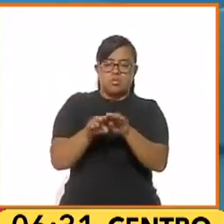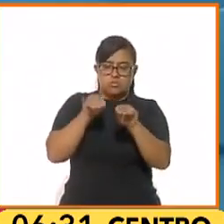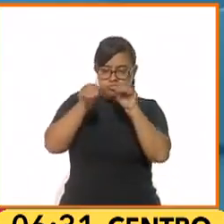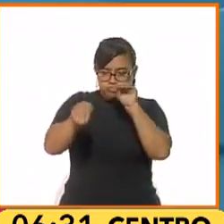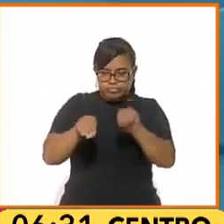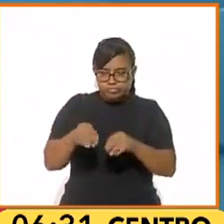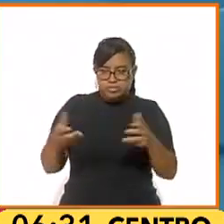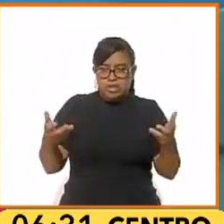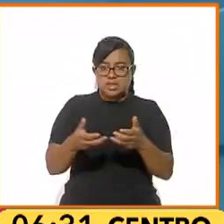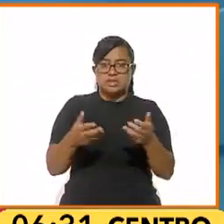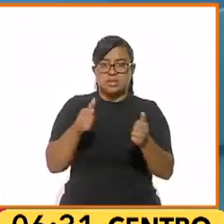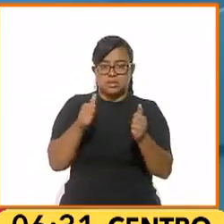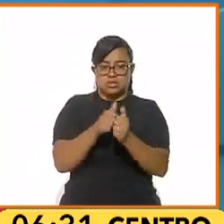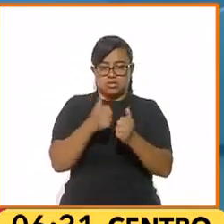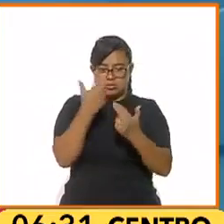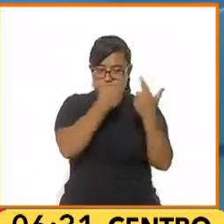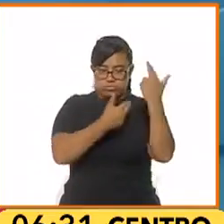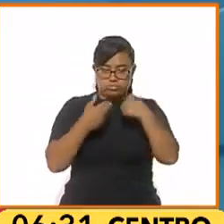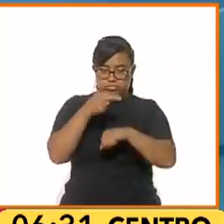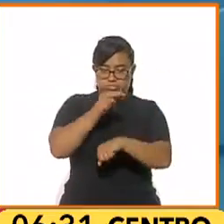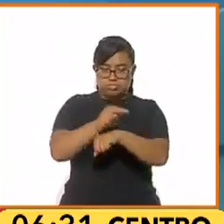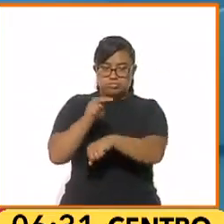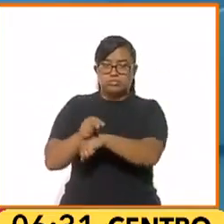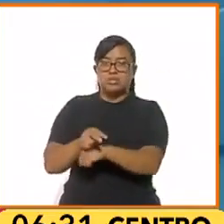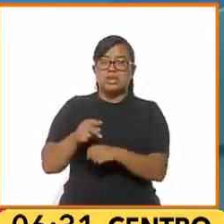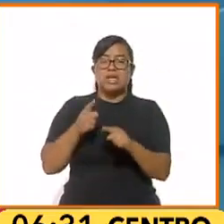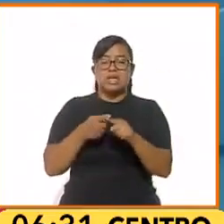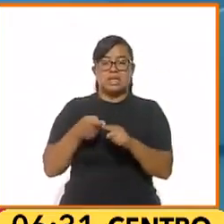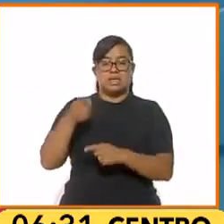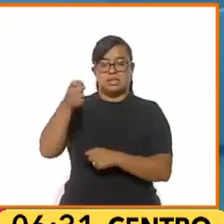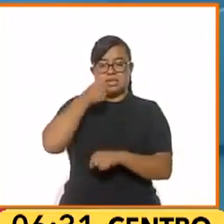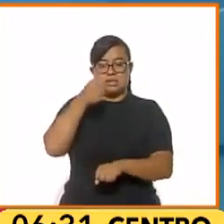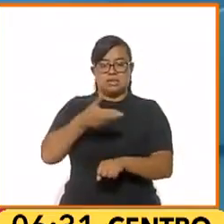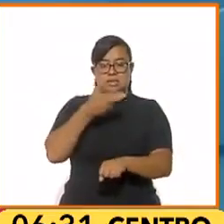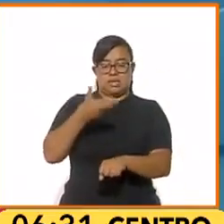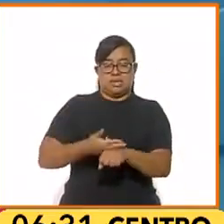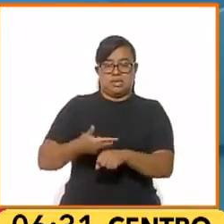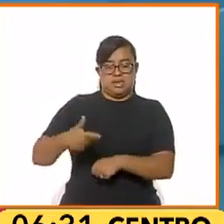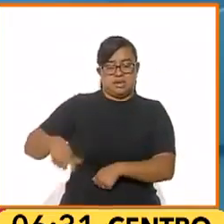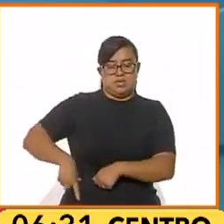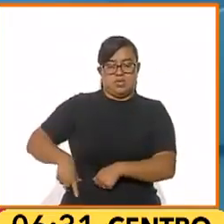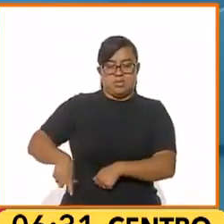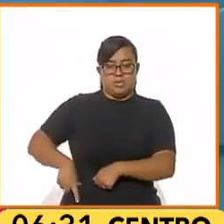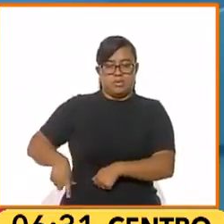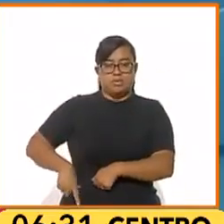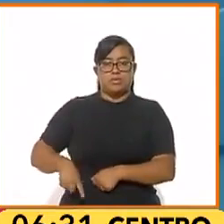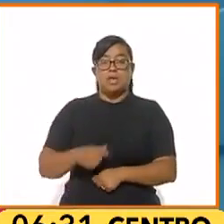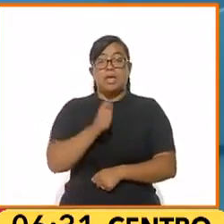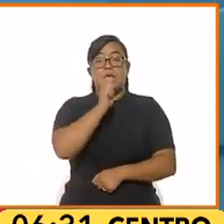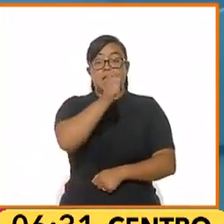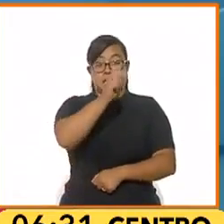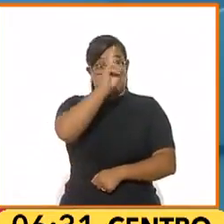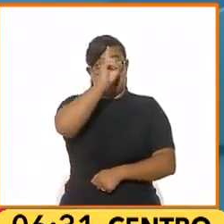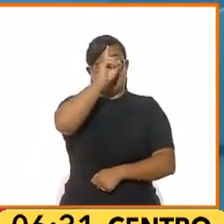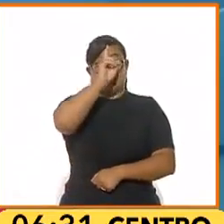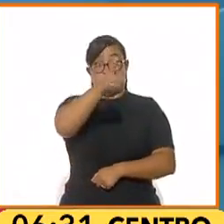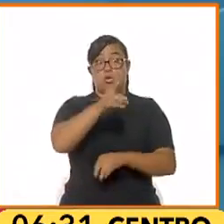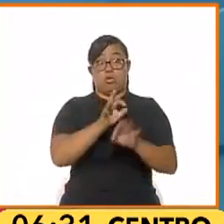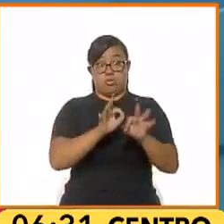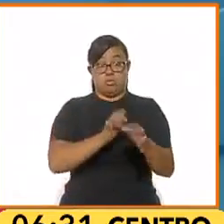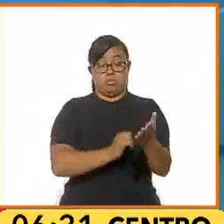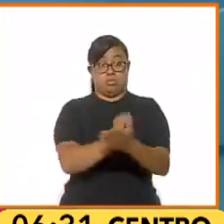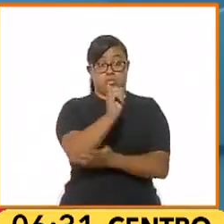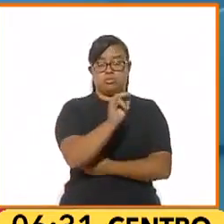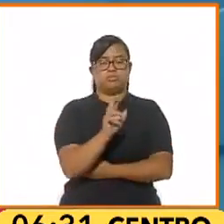contenidos, pues esta supervisión que tendrá que haber por parte de la Secretaría de Gobernación no es una prohibición como tal, sino